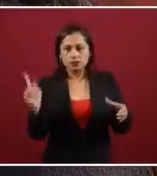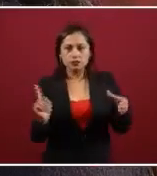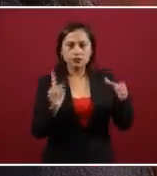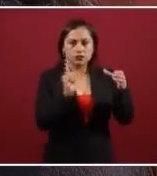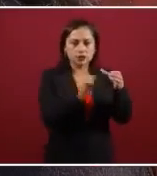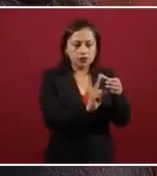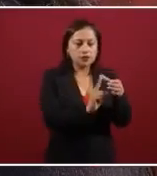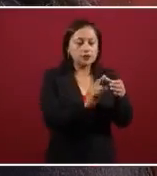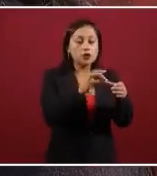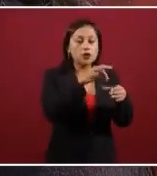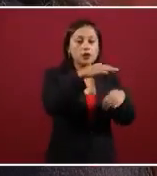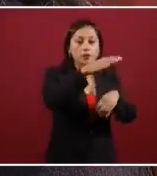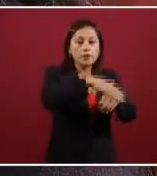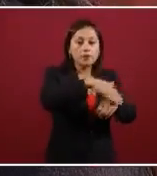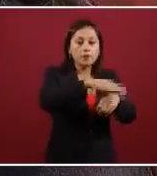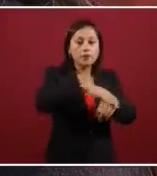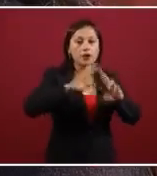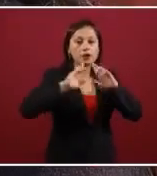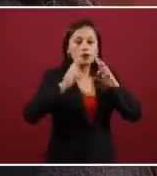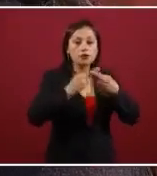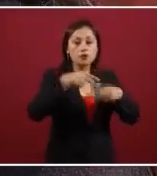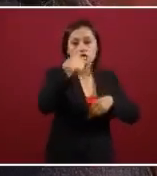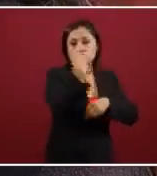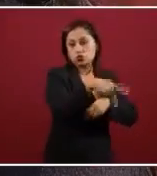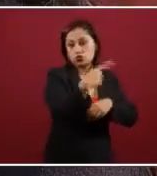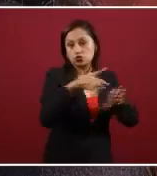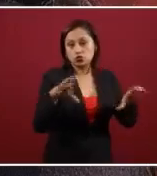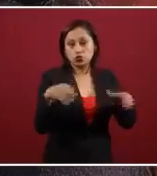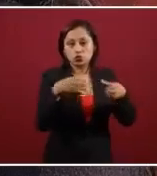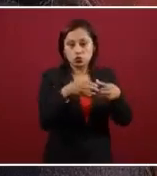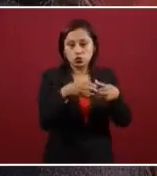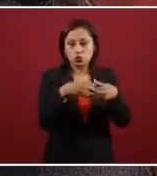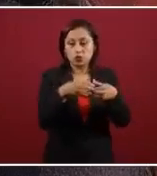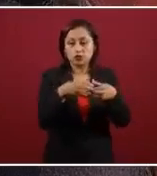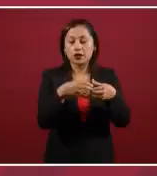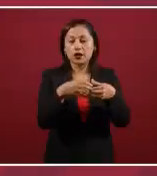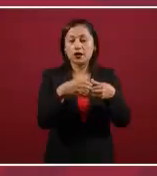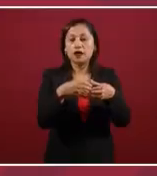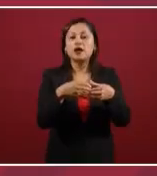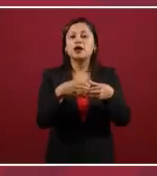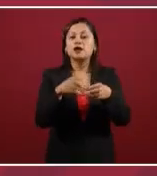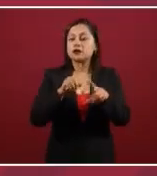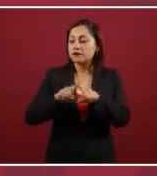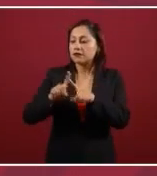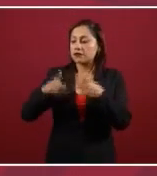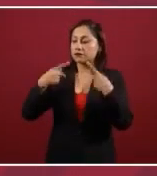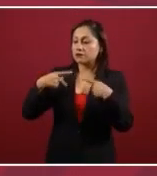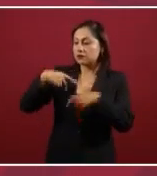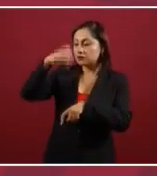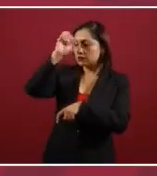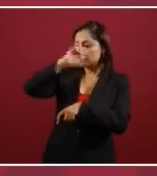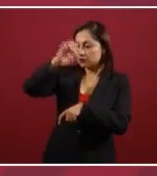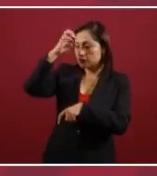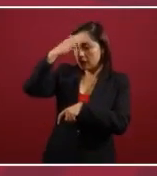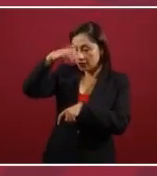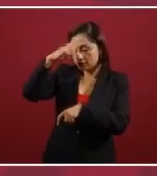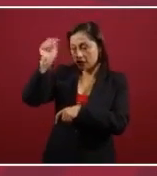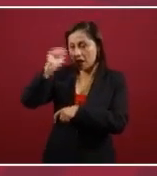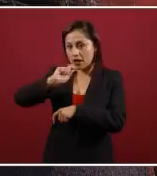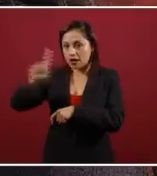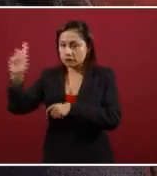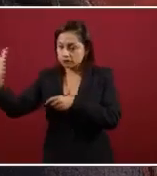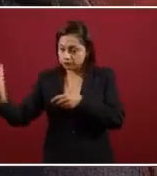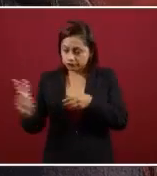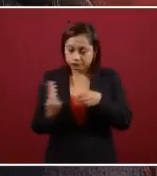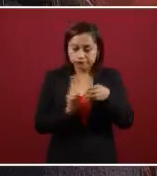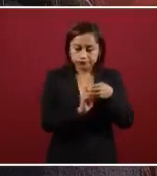asambleas y quienes llegaron, nuestras compañeras, los técnicos y los técnicos, el facilitador, pues primero fue con